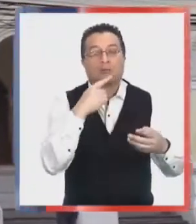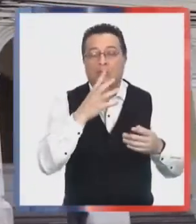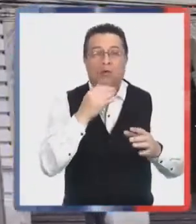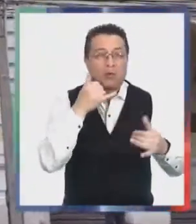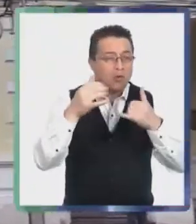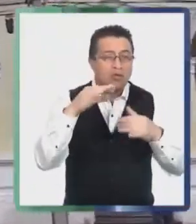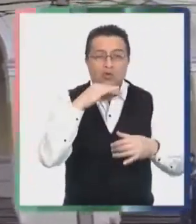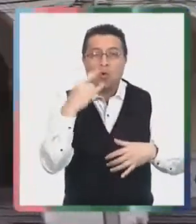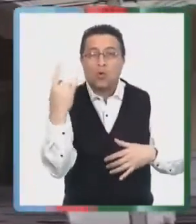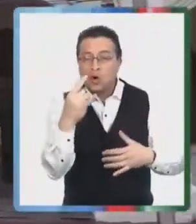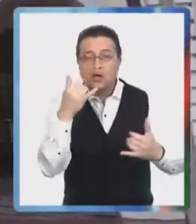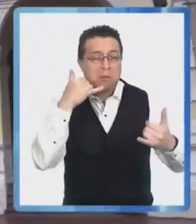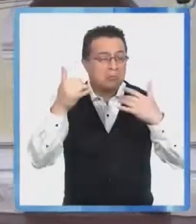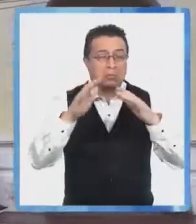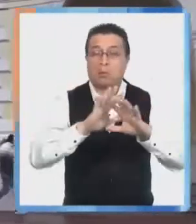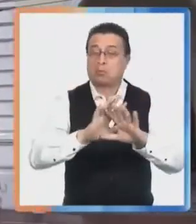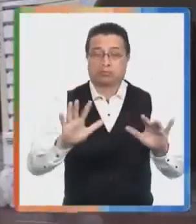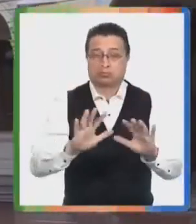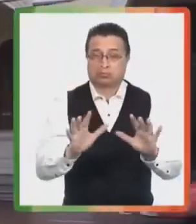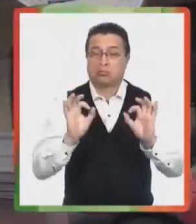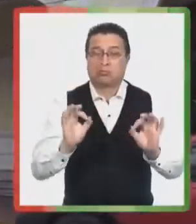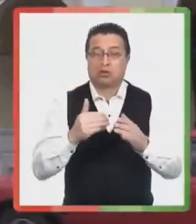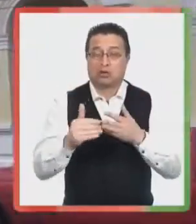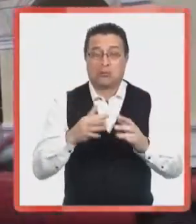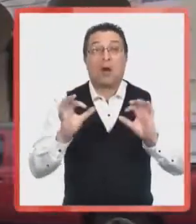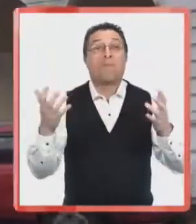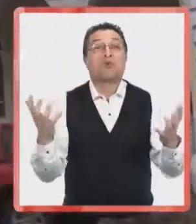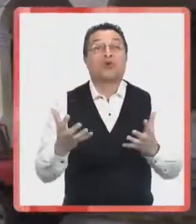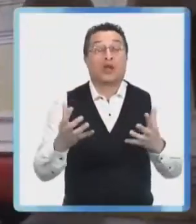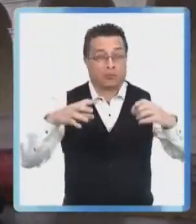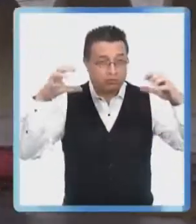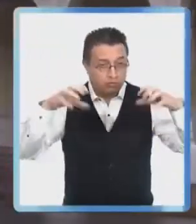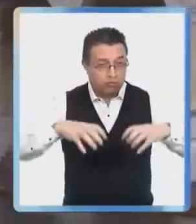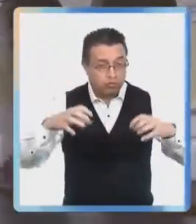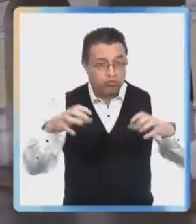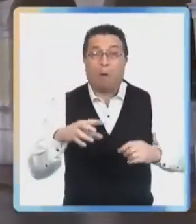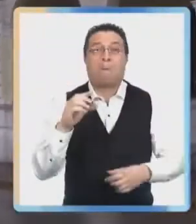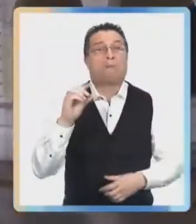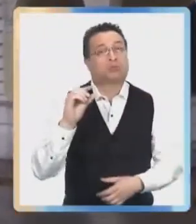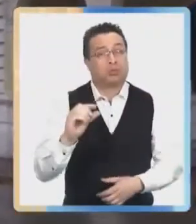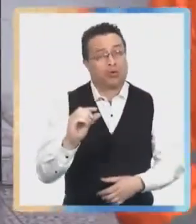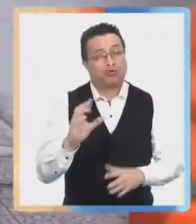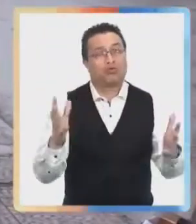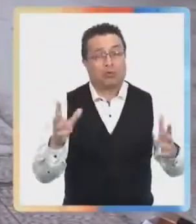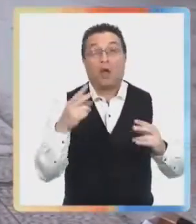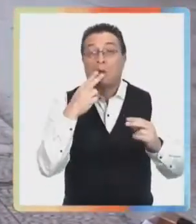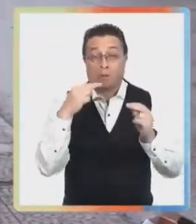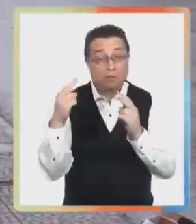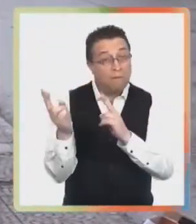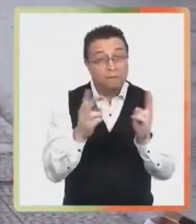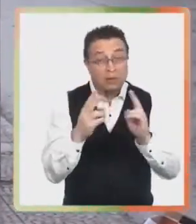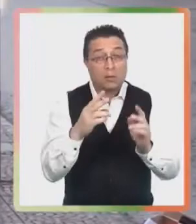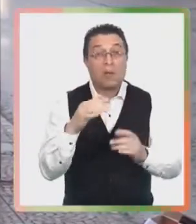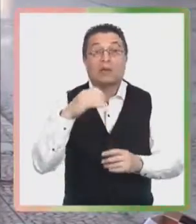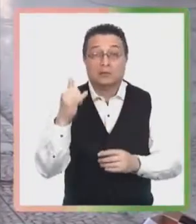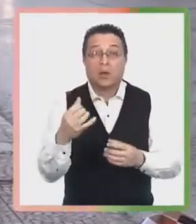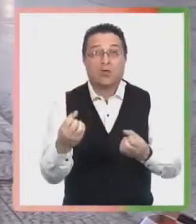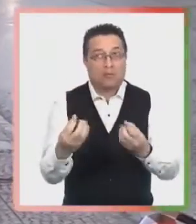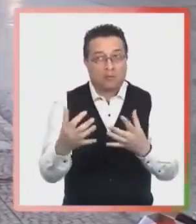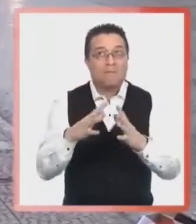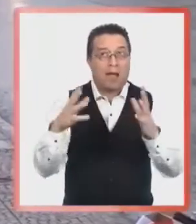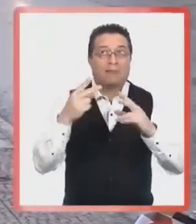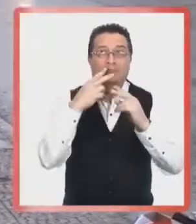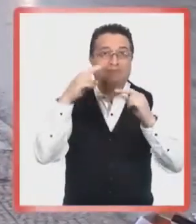atender ni tampoco llamados a los servicios de emergencia, porque la intensidad de la lluvia no fue importante y el viento, que por lo